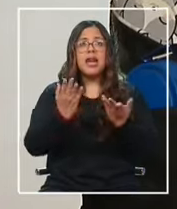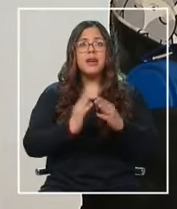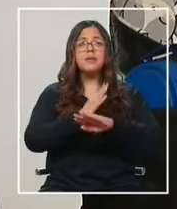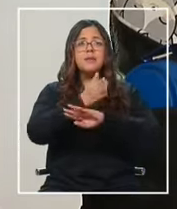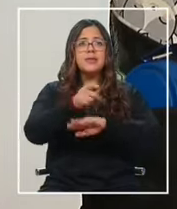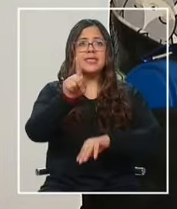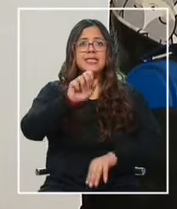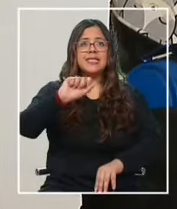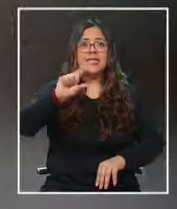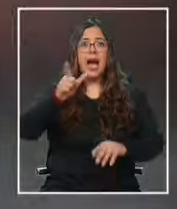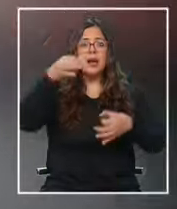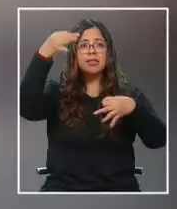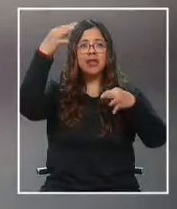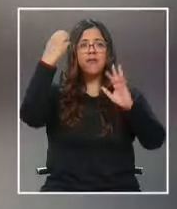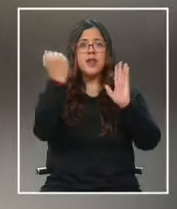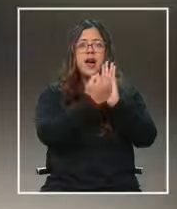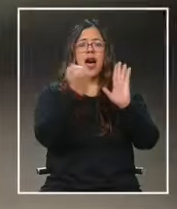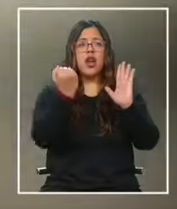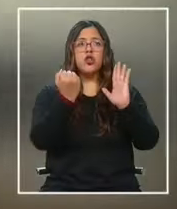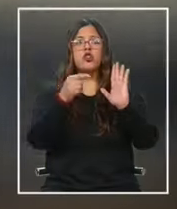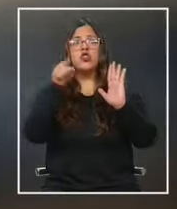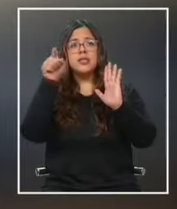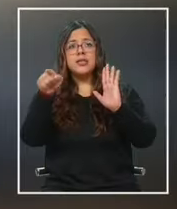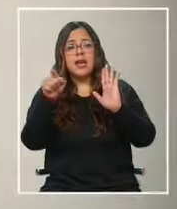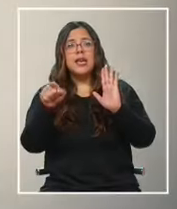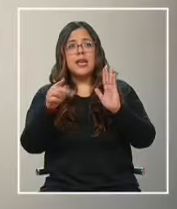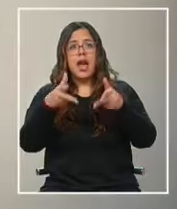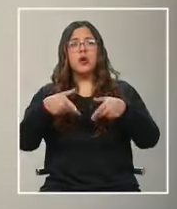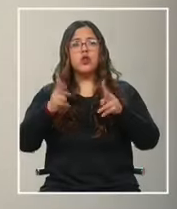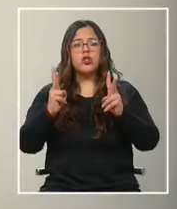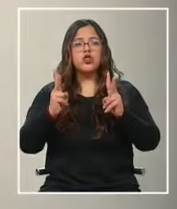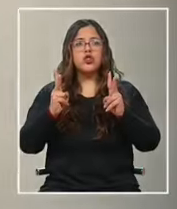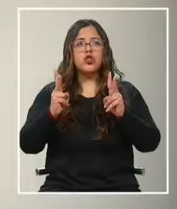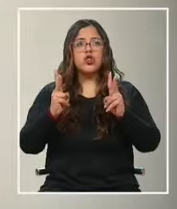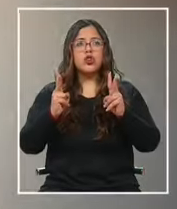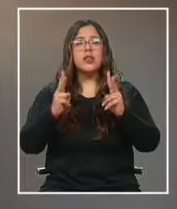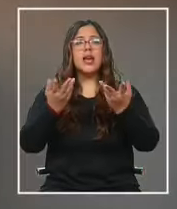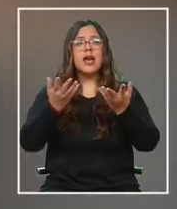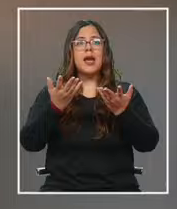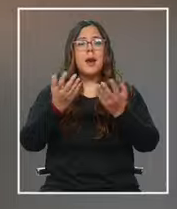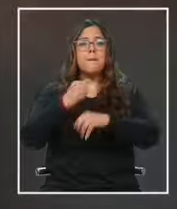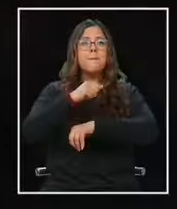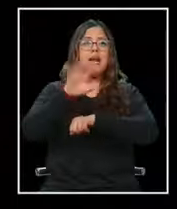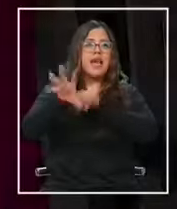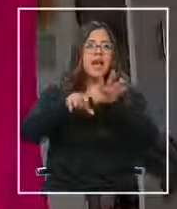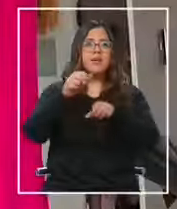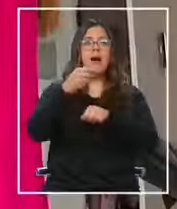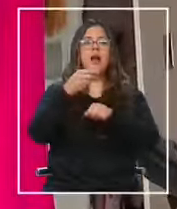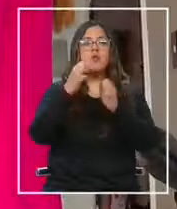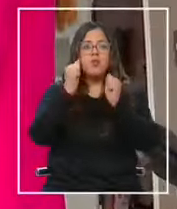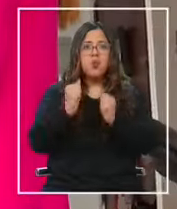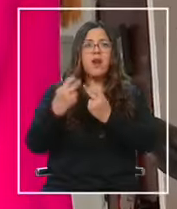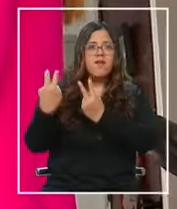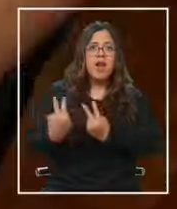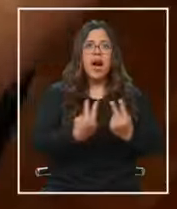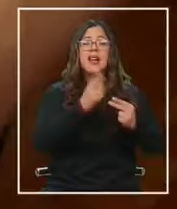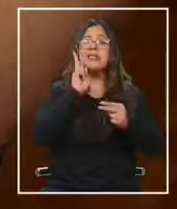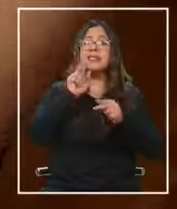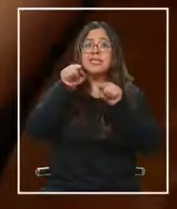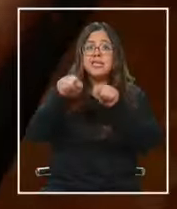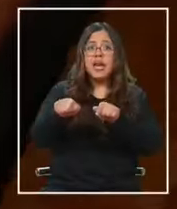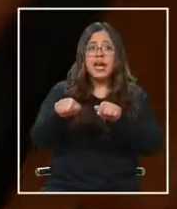al SAC con este certificado y allá te dan la autorización para que tu mascota viaje contigo. Sin el